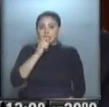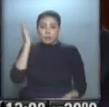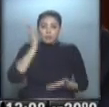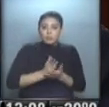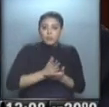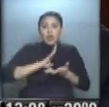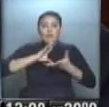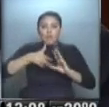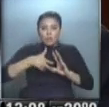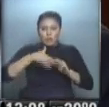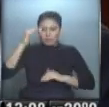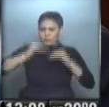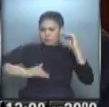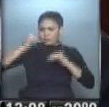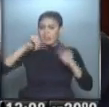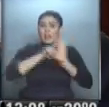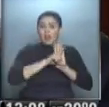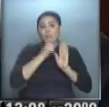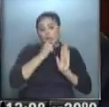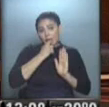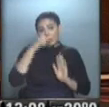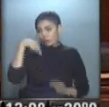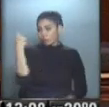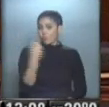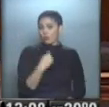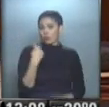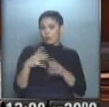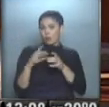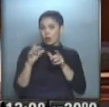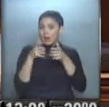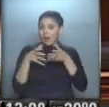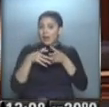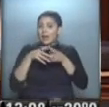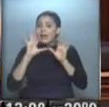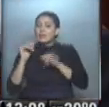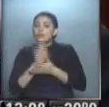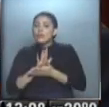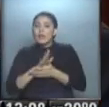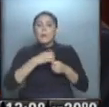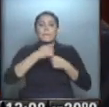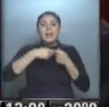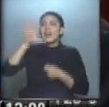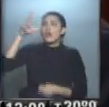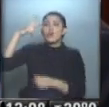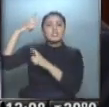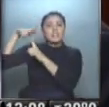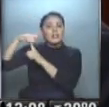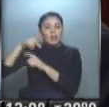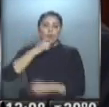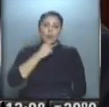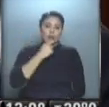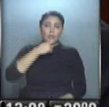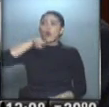determinado el tratamiento desparejo de una ley, como es el caso nuestro respecto del mercado satelital, como es el caso de las